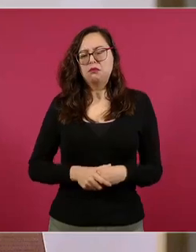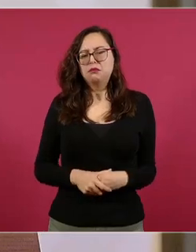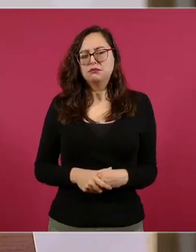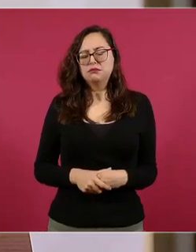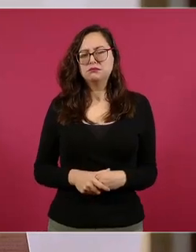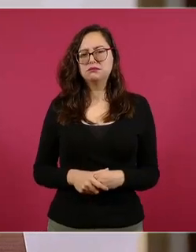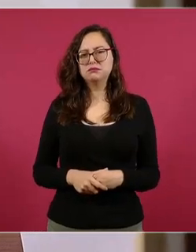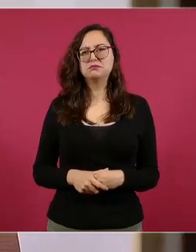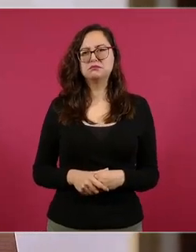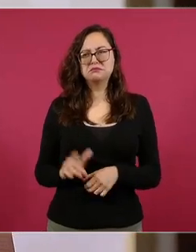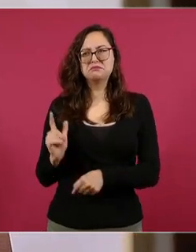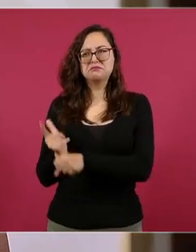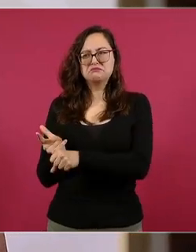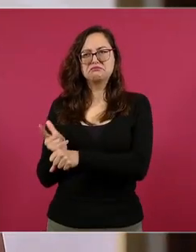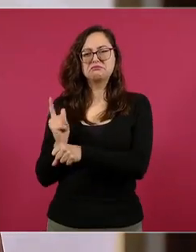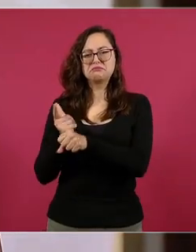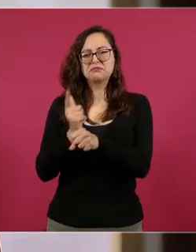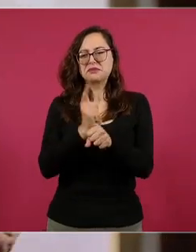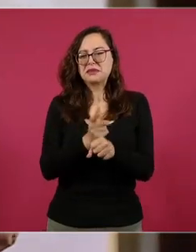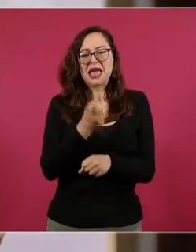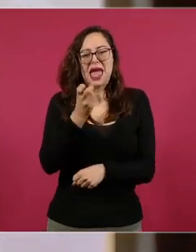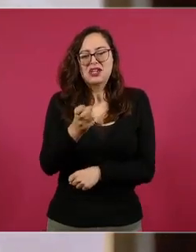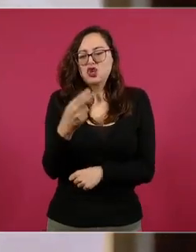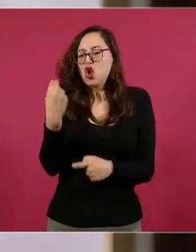estar etiquetando, ¿no?